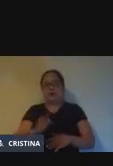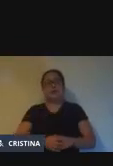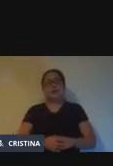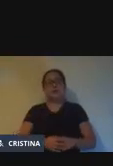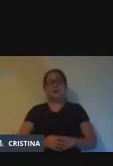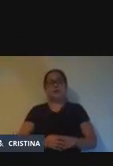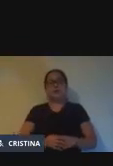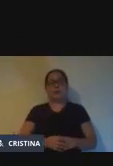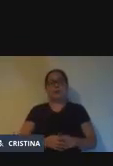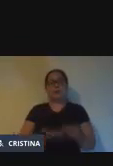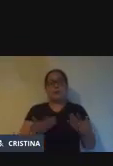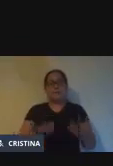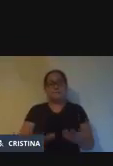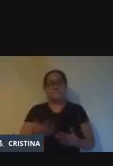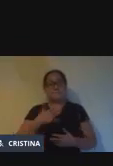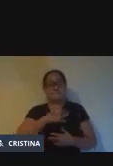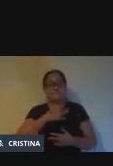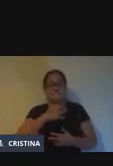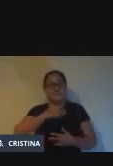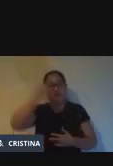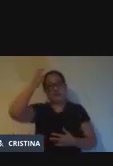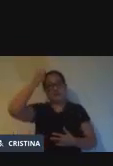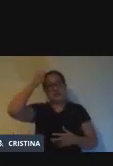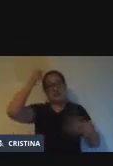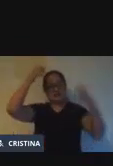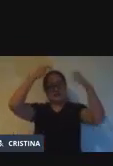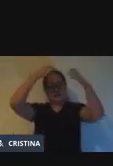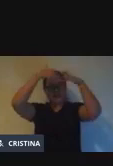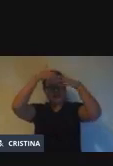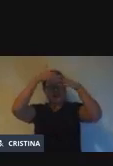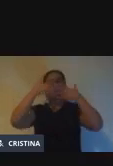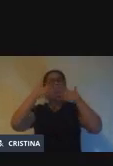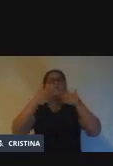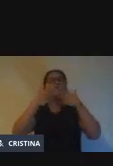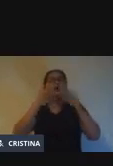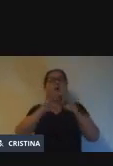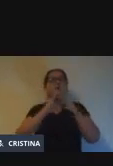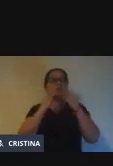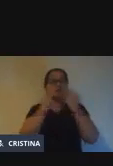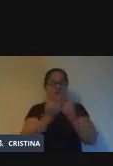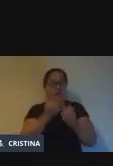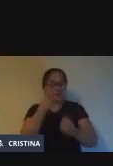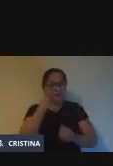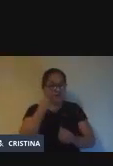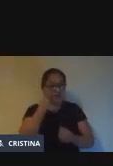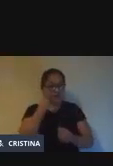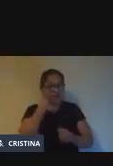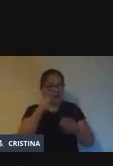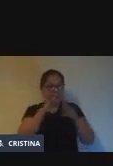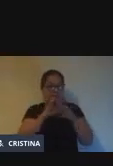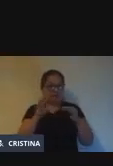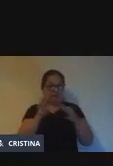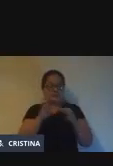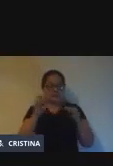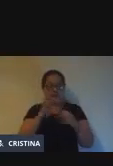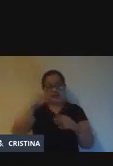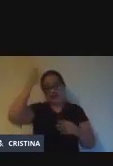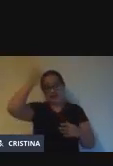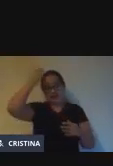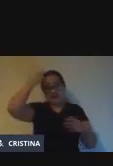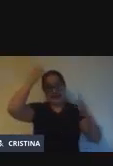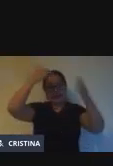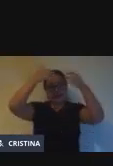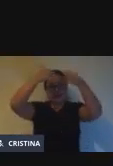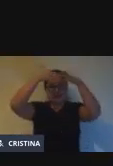cuando la psique no encuentra una forma, acuérdense, insisto, vamos a hablar del cerebro como un órgano que no